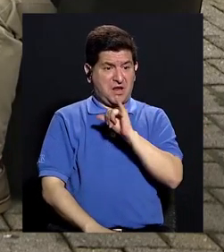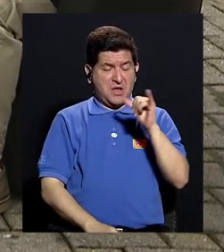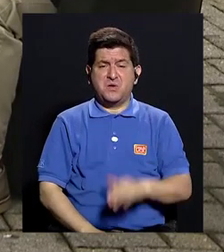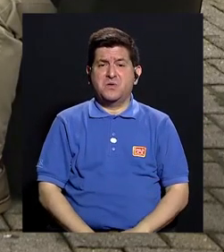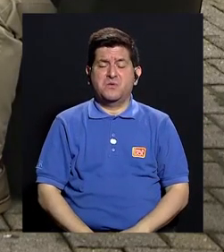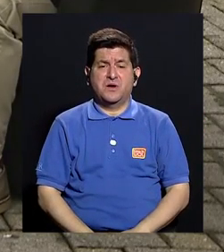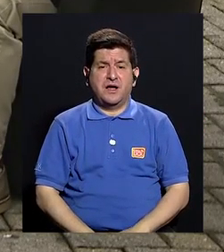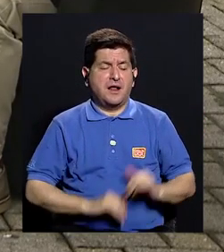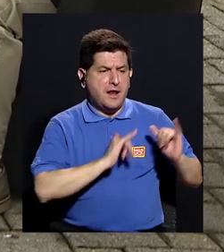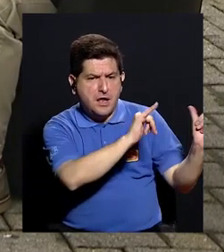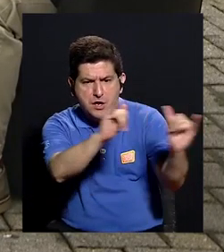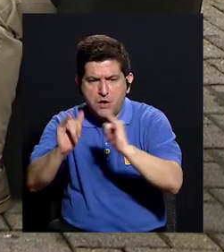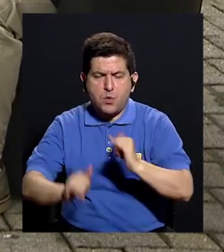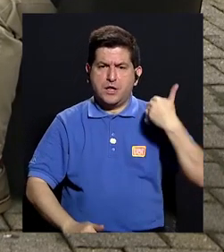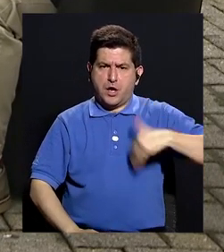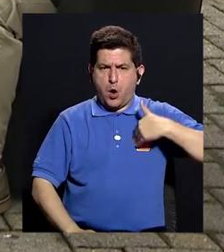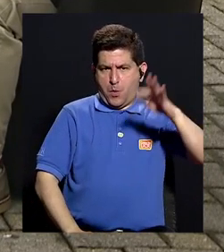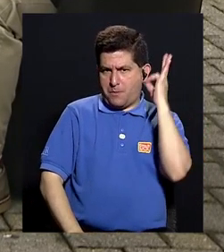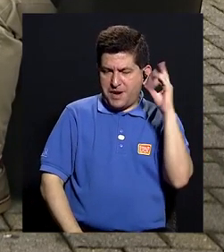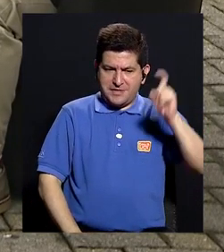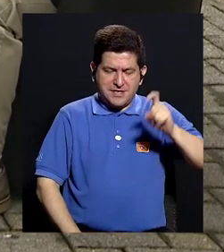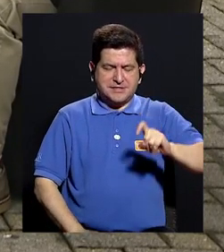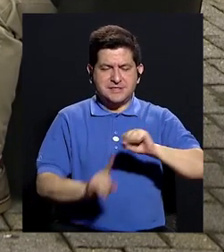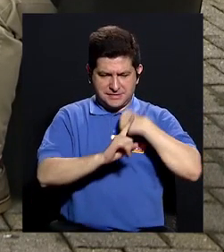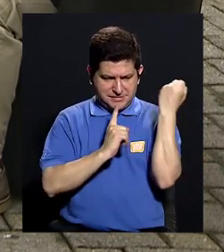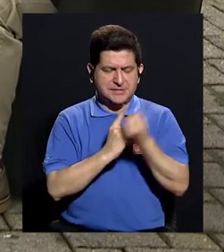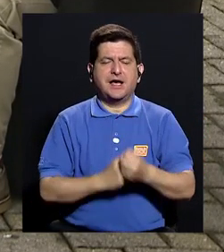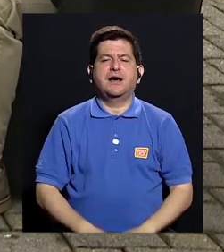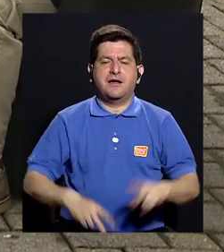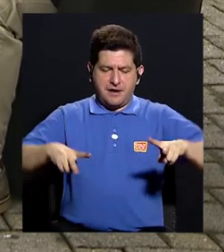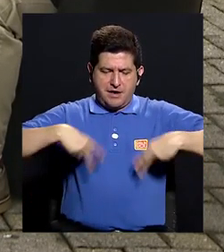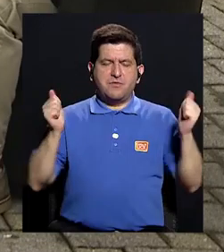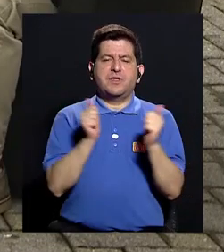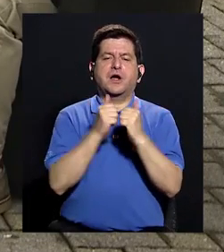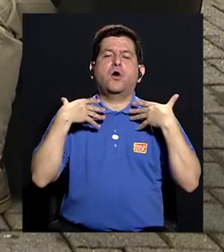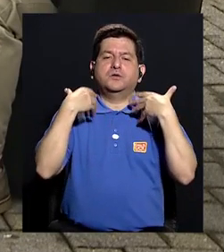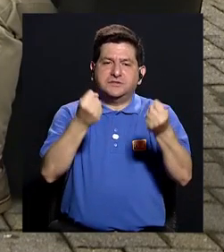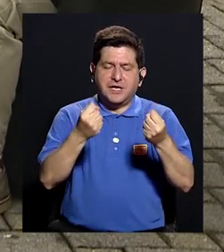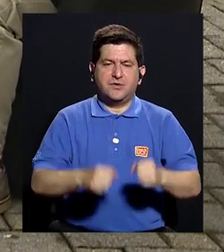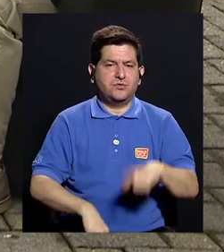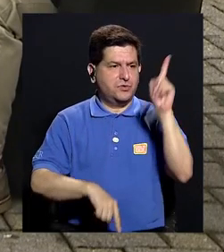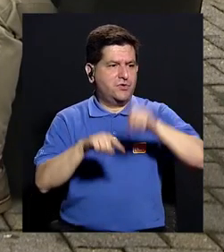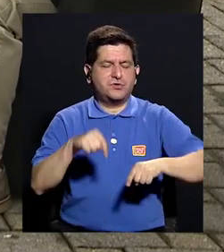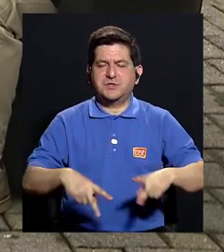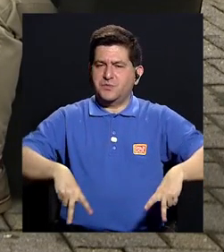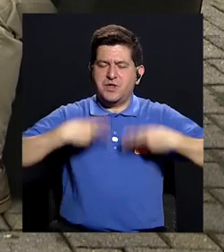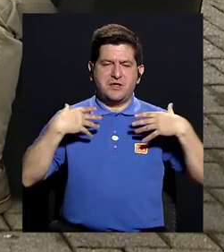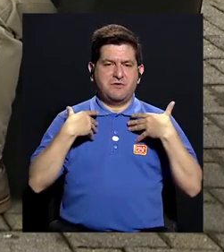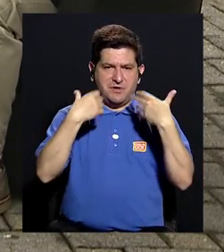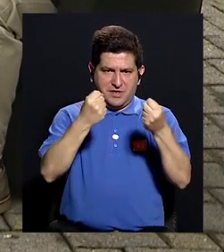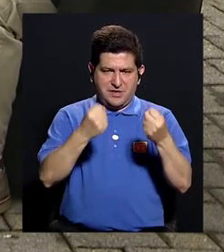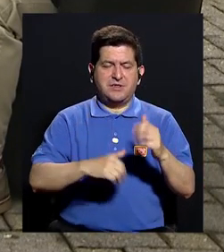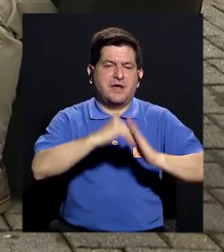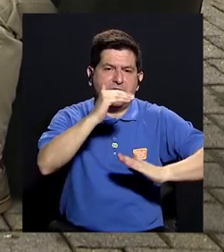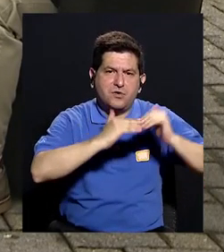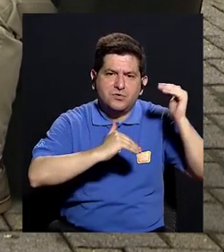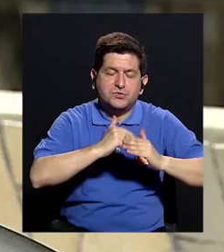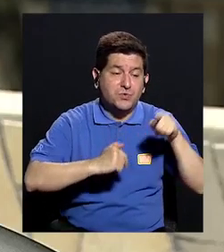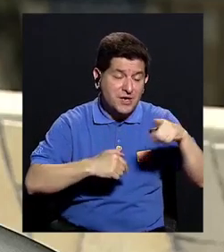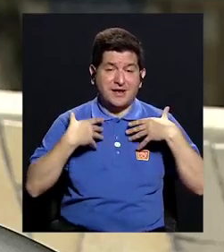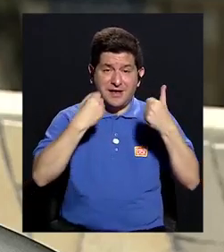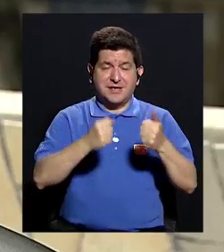Igualmente la igualdad entre hombres y mujeres. Es una condición fundamental para vivir con salud. Nadie puede vivir con salud y construir su